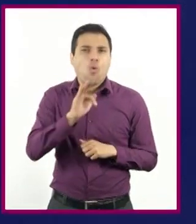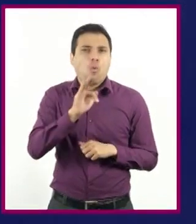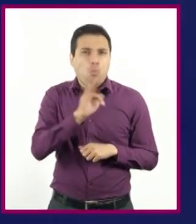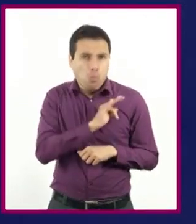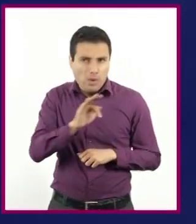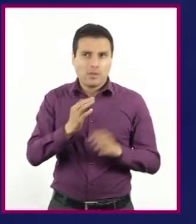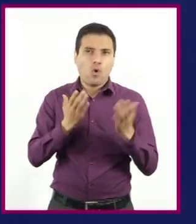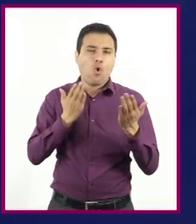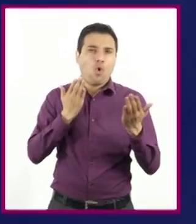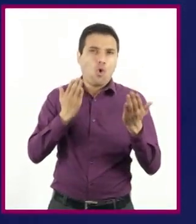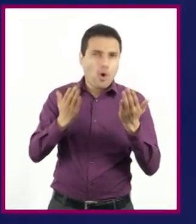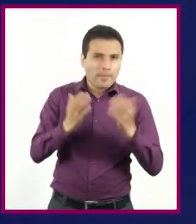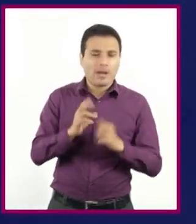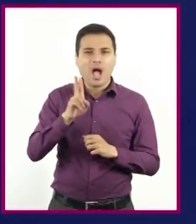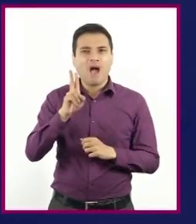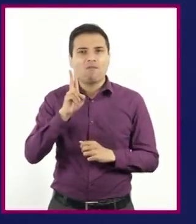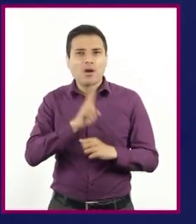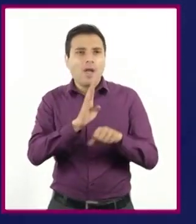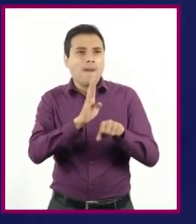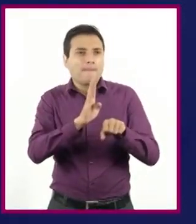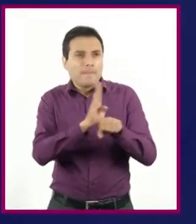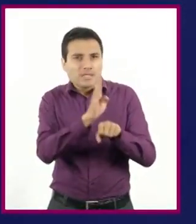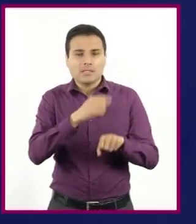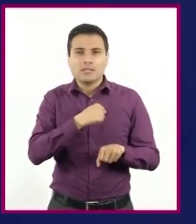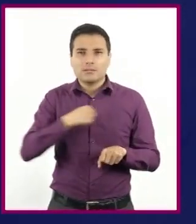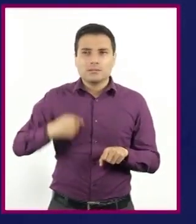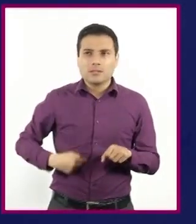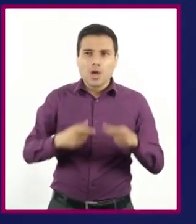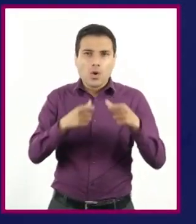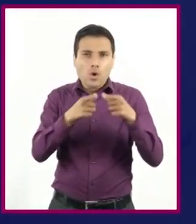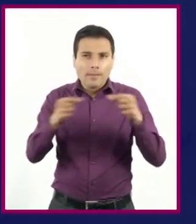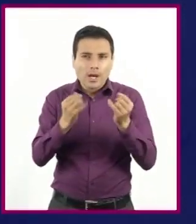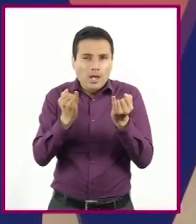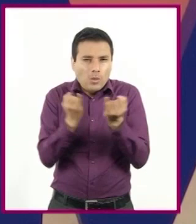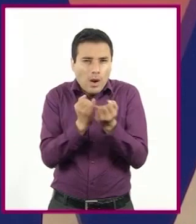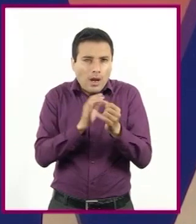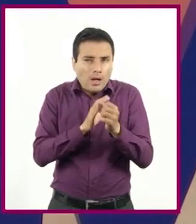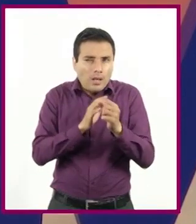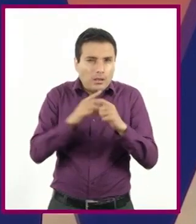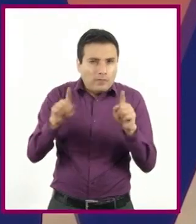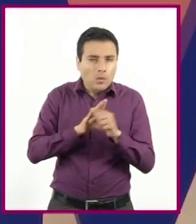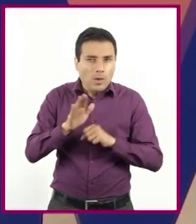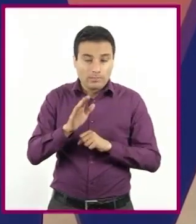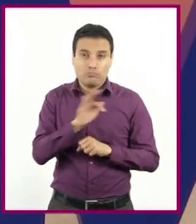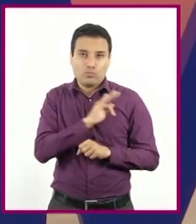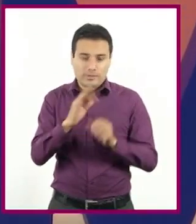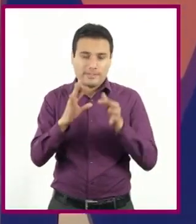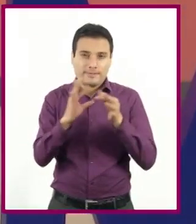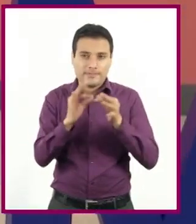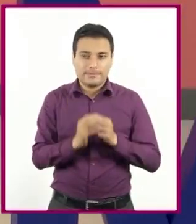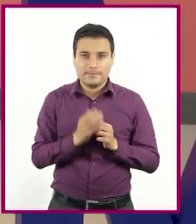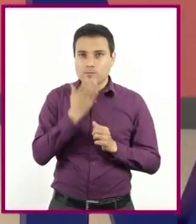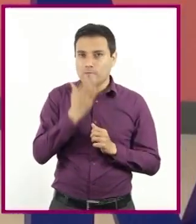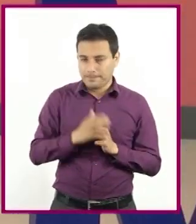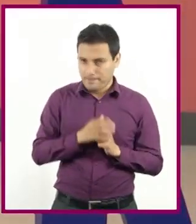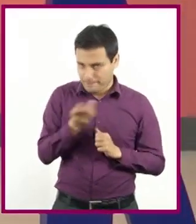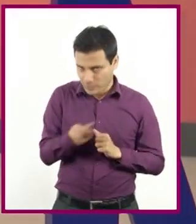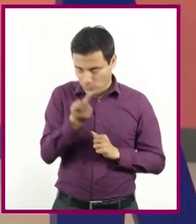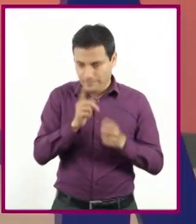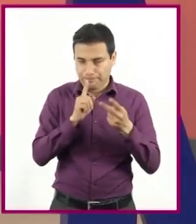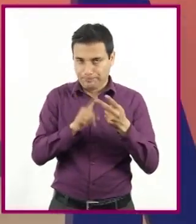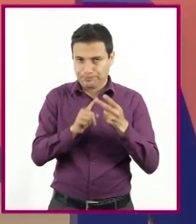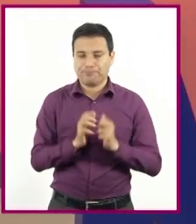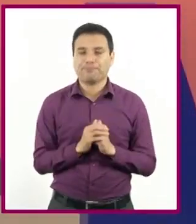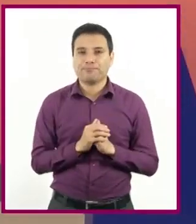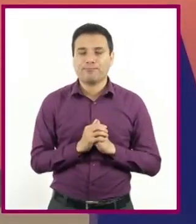de combate deportivo para destacar similitudes y diferencias. Muy bien, respondamos la siguiente pregunta.